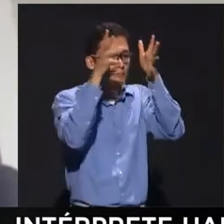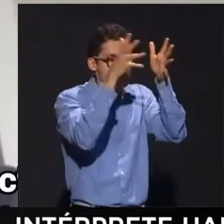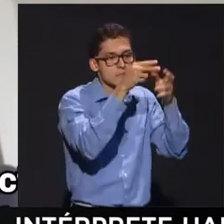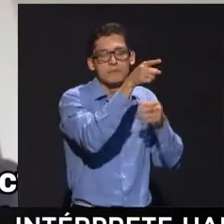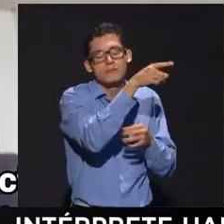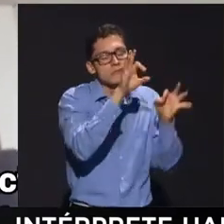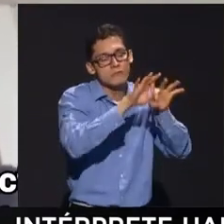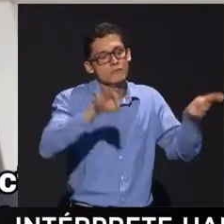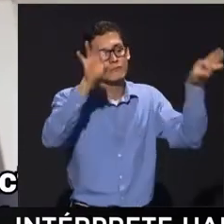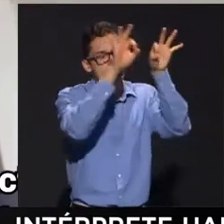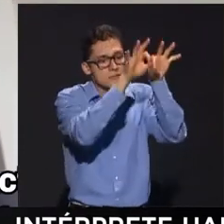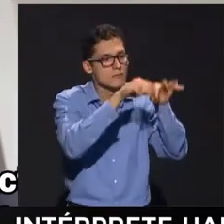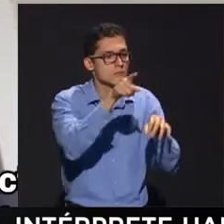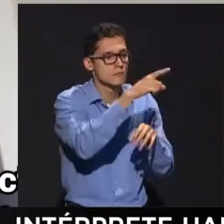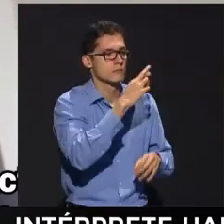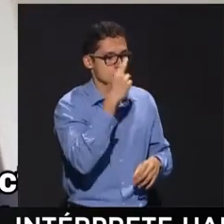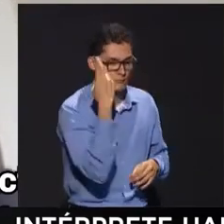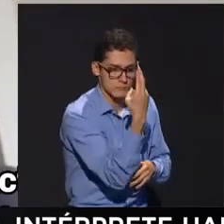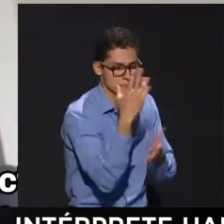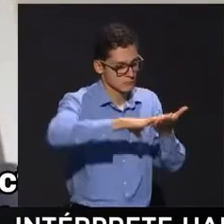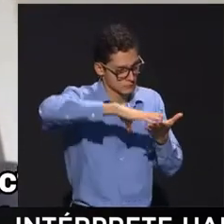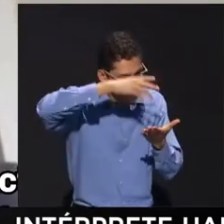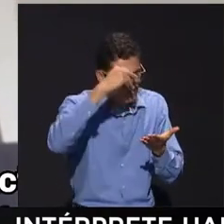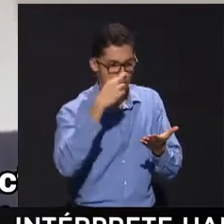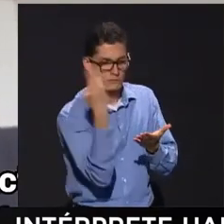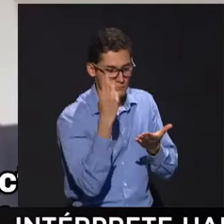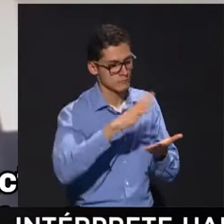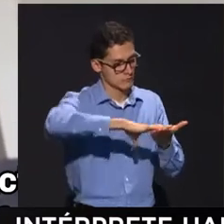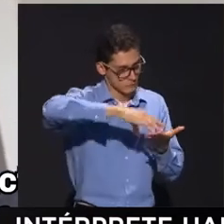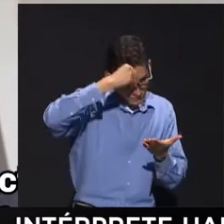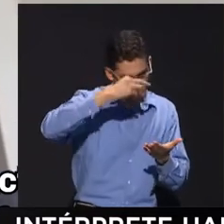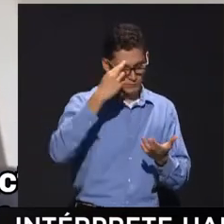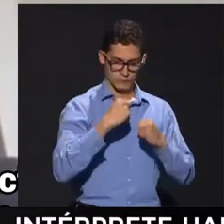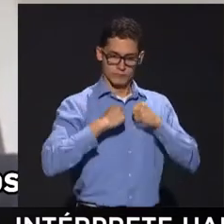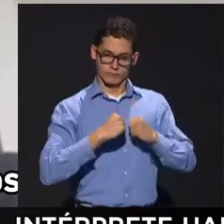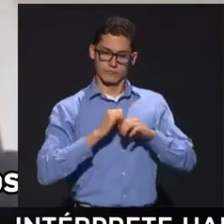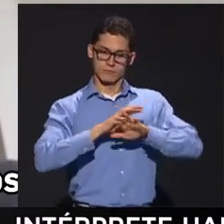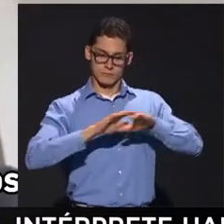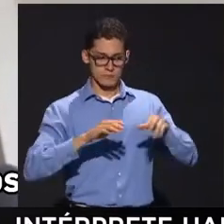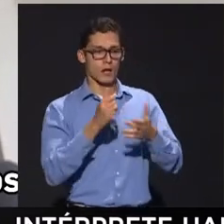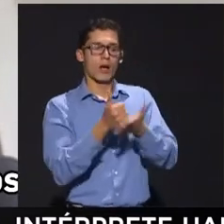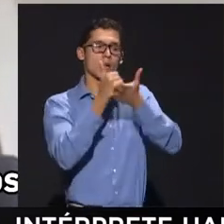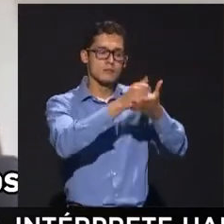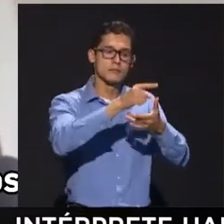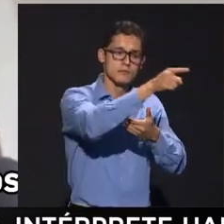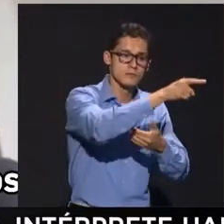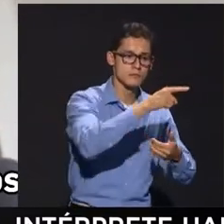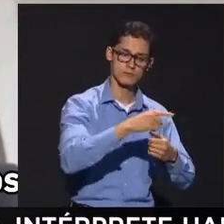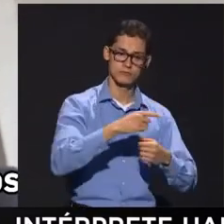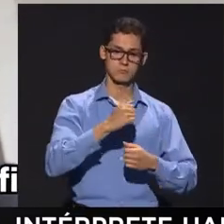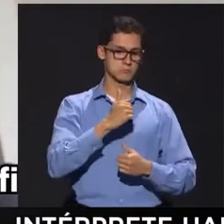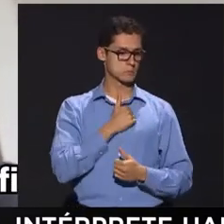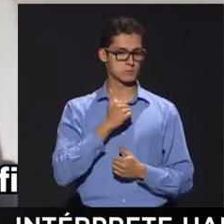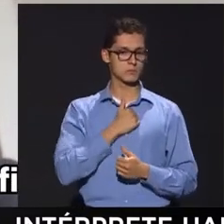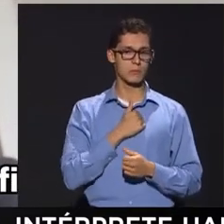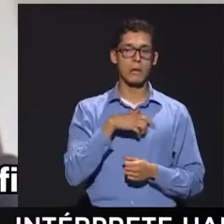memorística, repetitiva y formada para la obediencia. Lo que trata es de crear sujetos